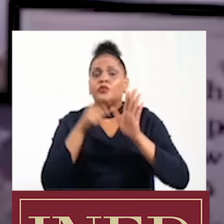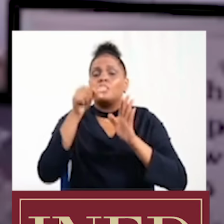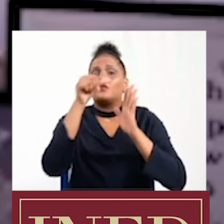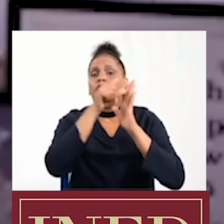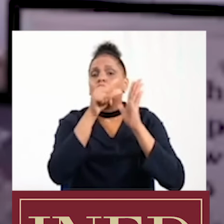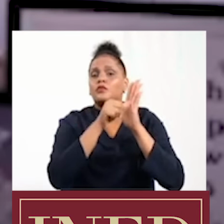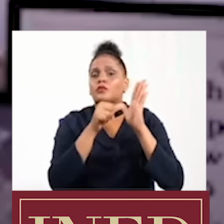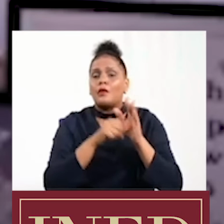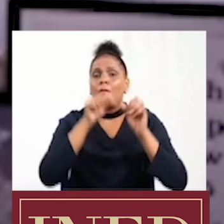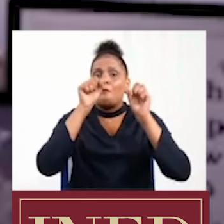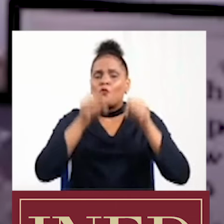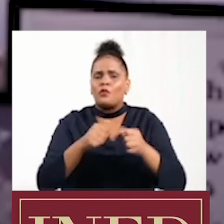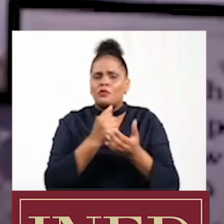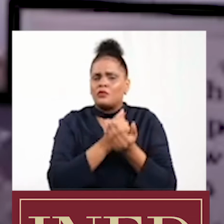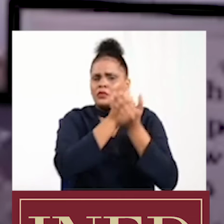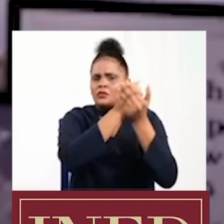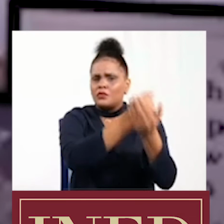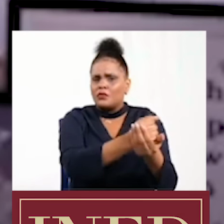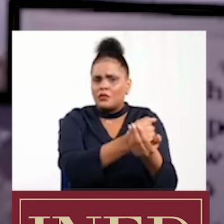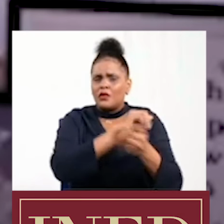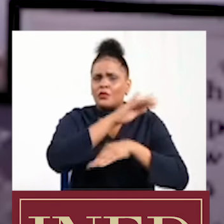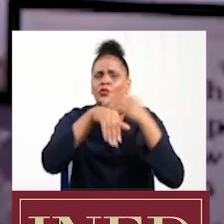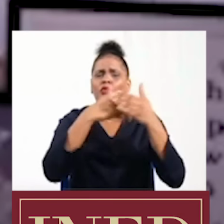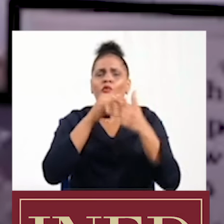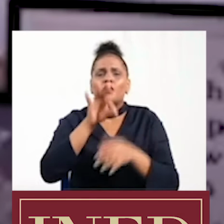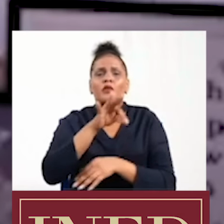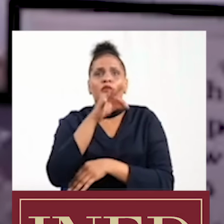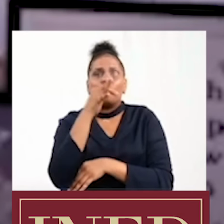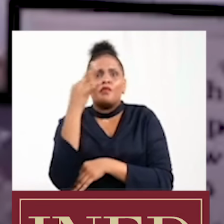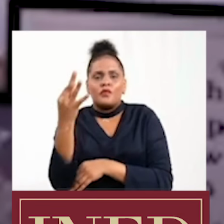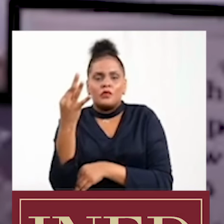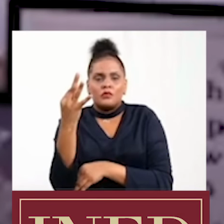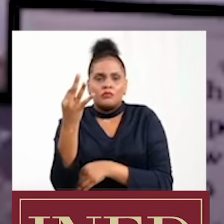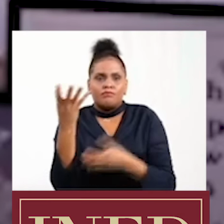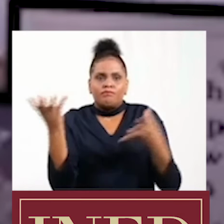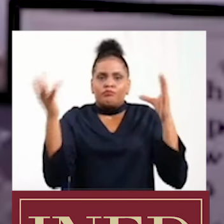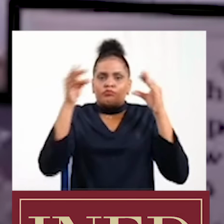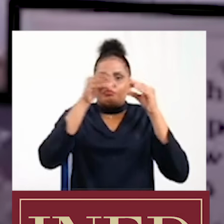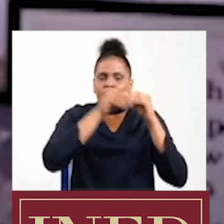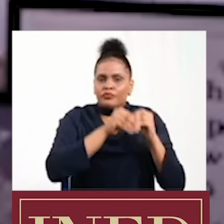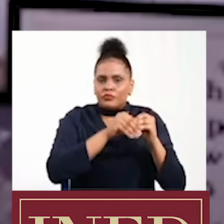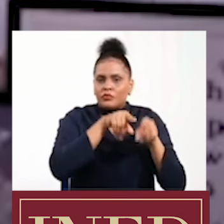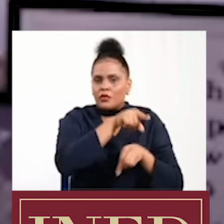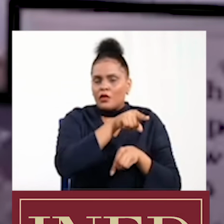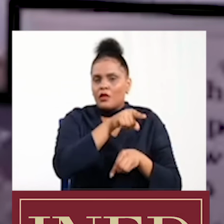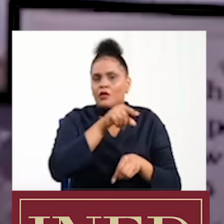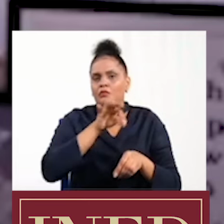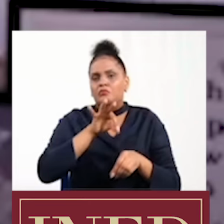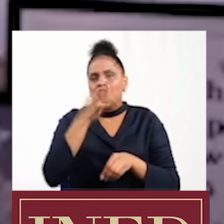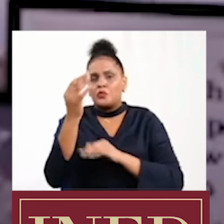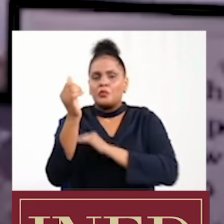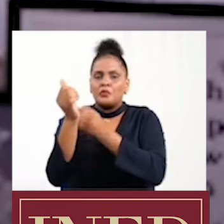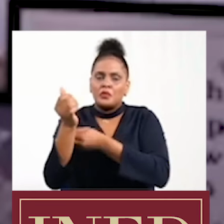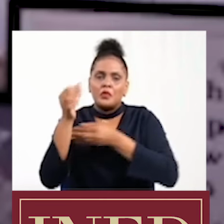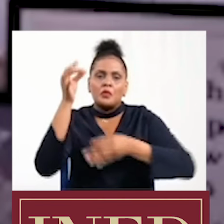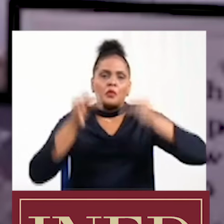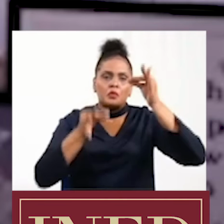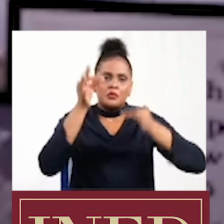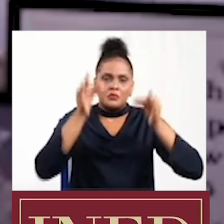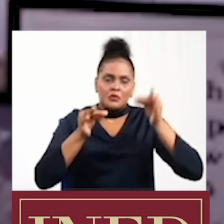su incidencia ayudan a nuevas reformas para profundizar aquellas reformas iniciales no entonces hay una gente